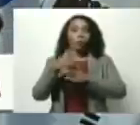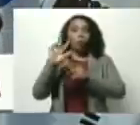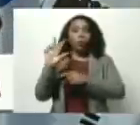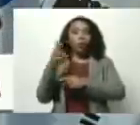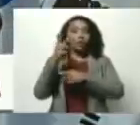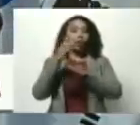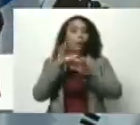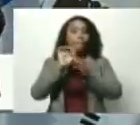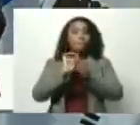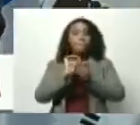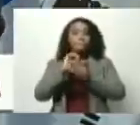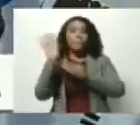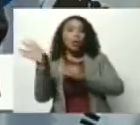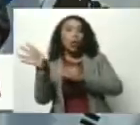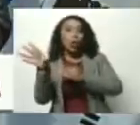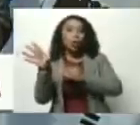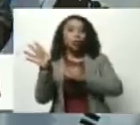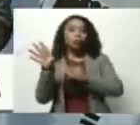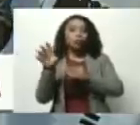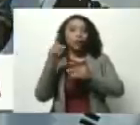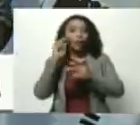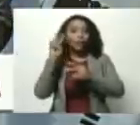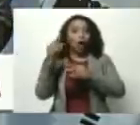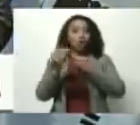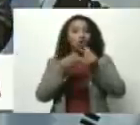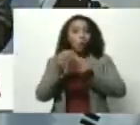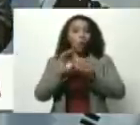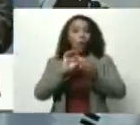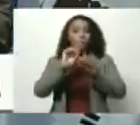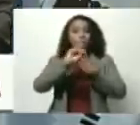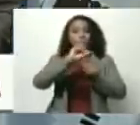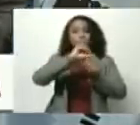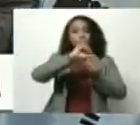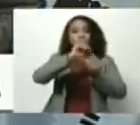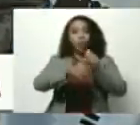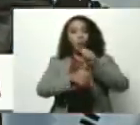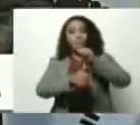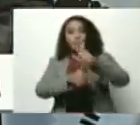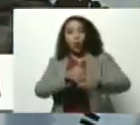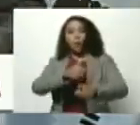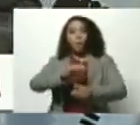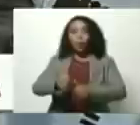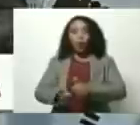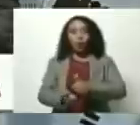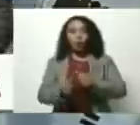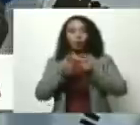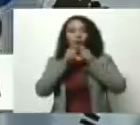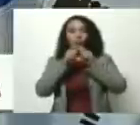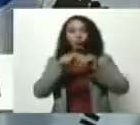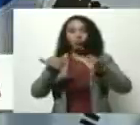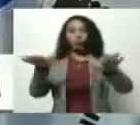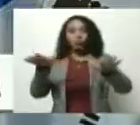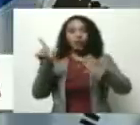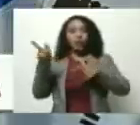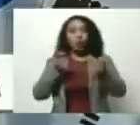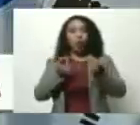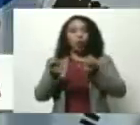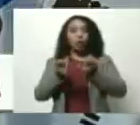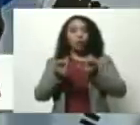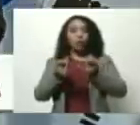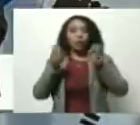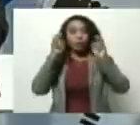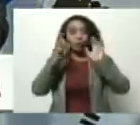vean ustedes, ¿no?, la secuencia totalmente al margen de la ley de estos controladores aéreos.